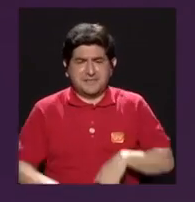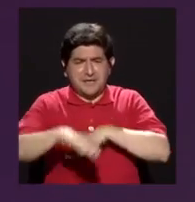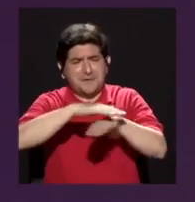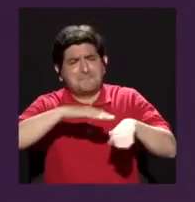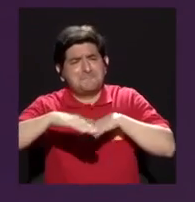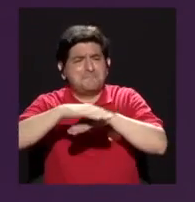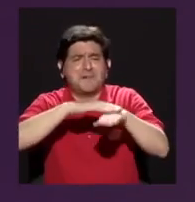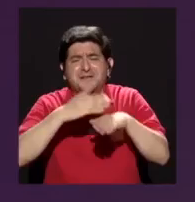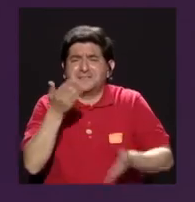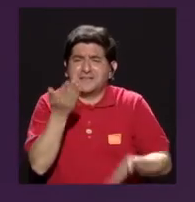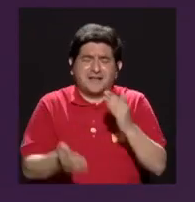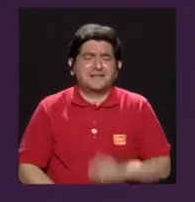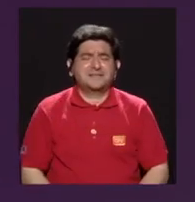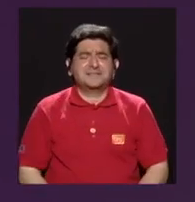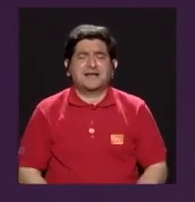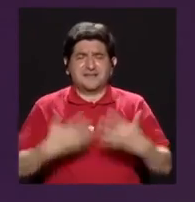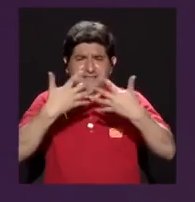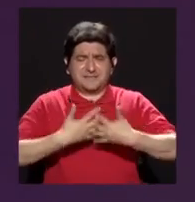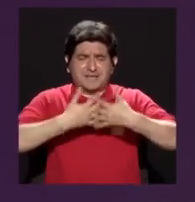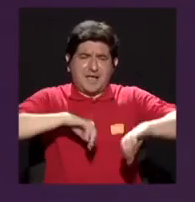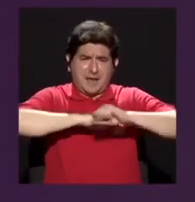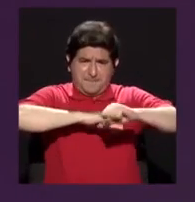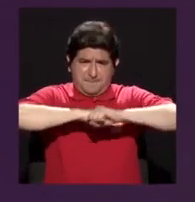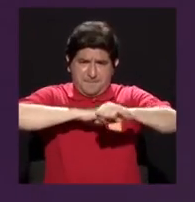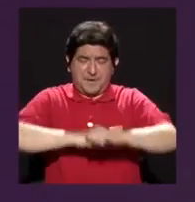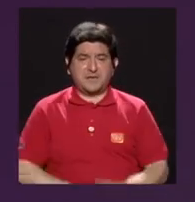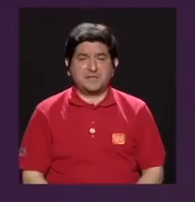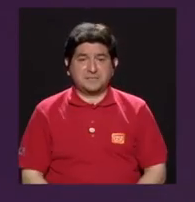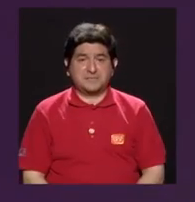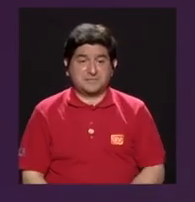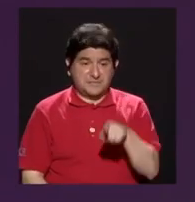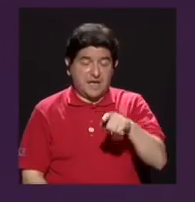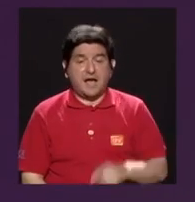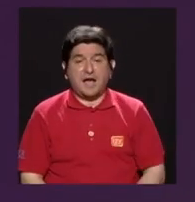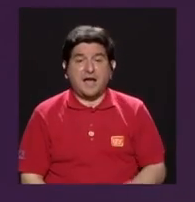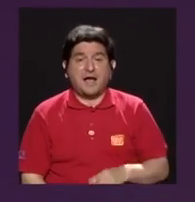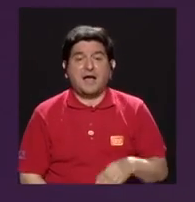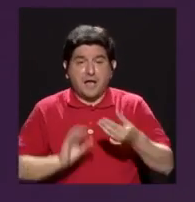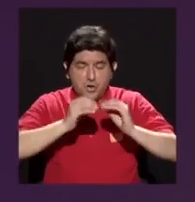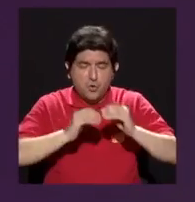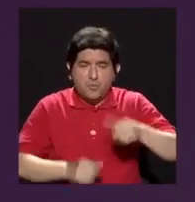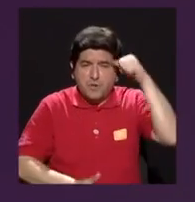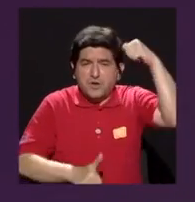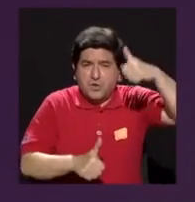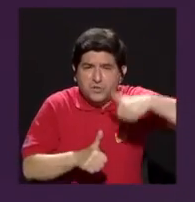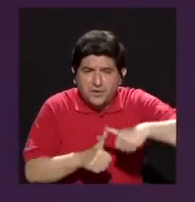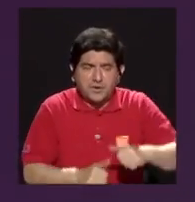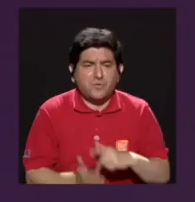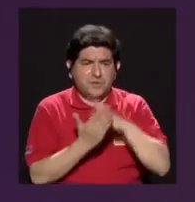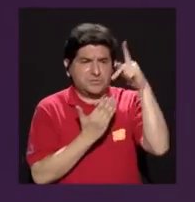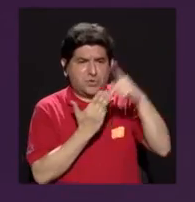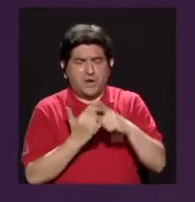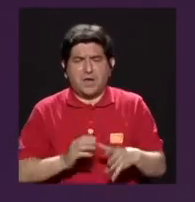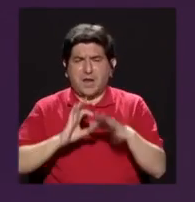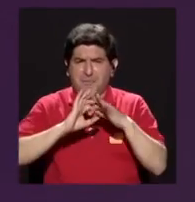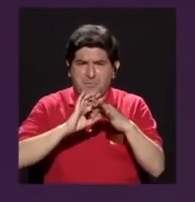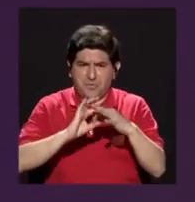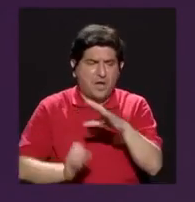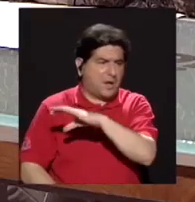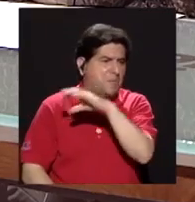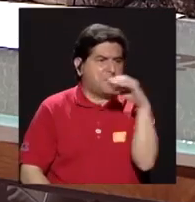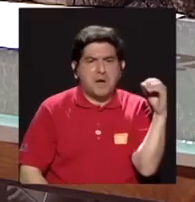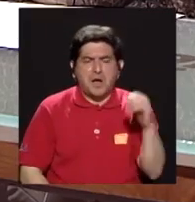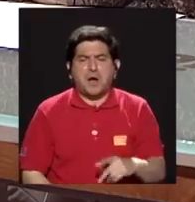muchas casas publicitarias en cuanto a que no hay mayor índice de recordación ni en programas sexuales ni en